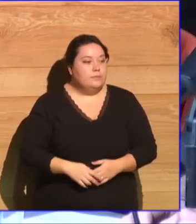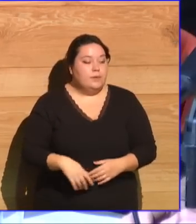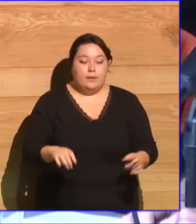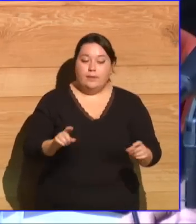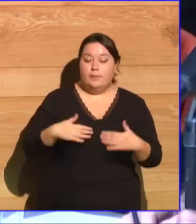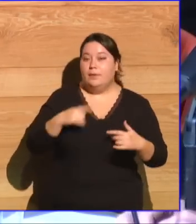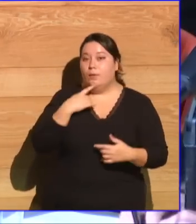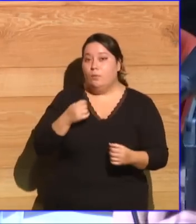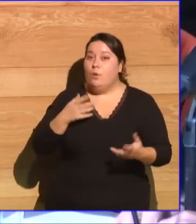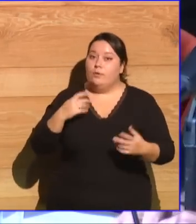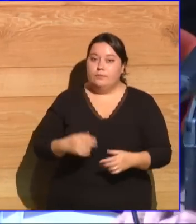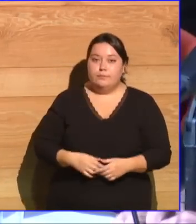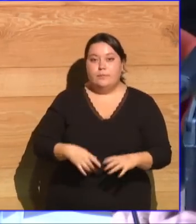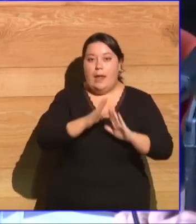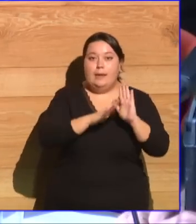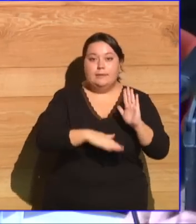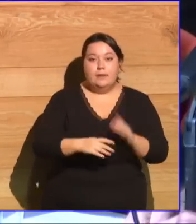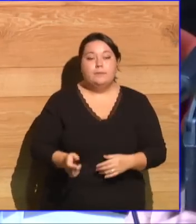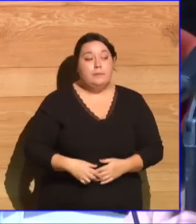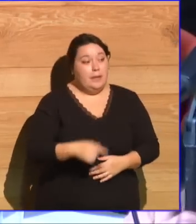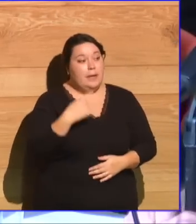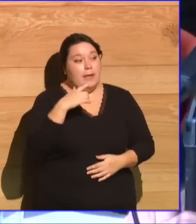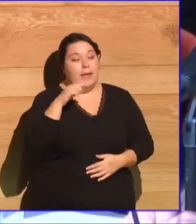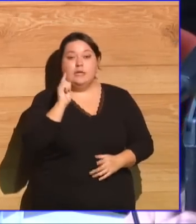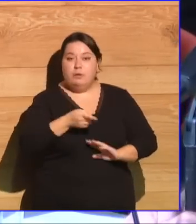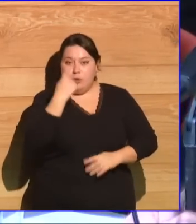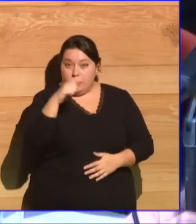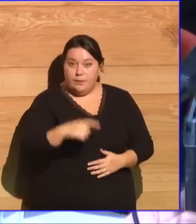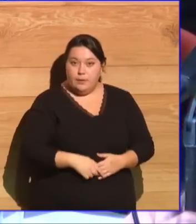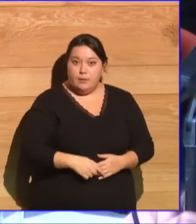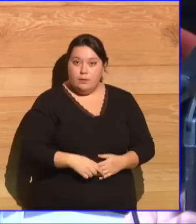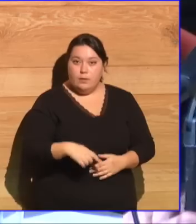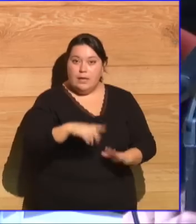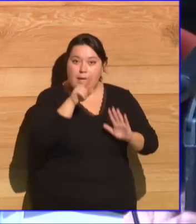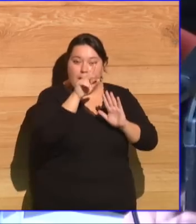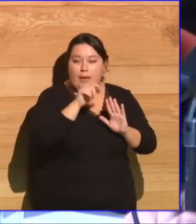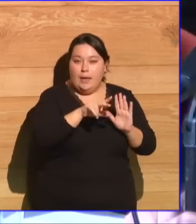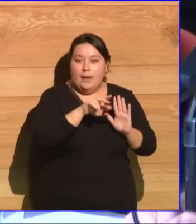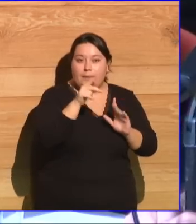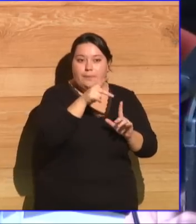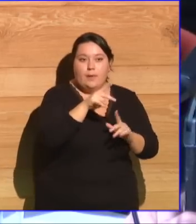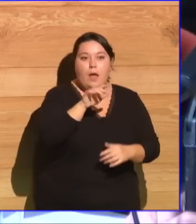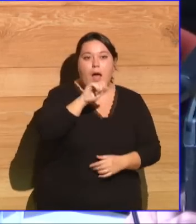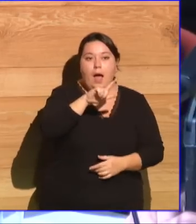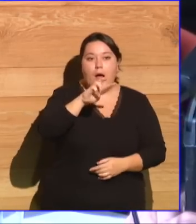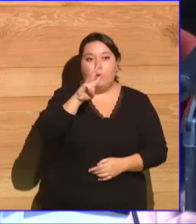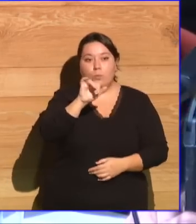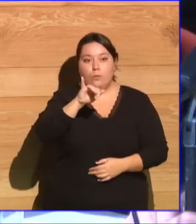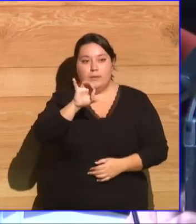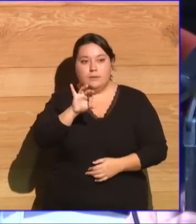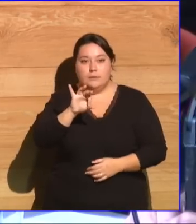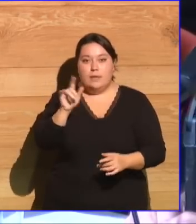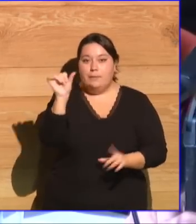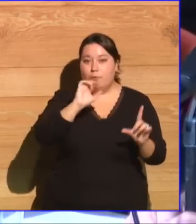bueno, pues vamos a saltar a la lista. Pero de- ¿y lo sabe Spielberg de eso? Schindler. Claro. ¿Sabe que de su documental ha quitado Always, que es la mejor película